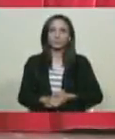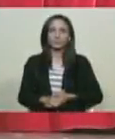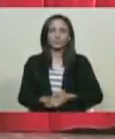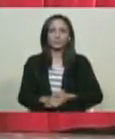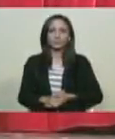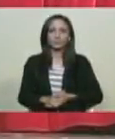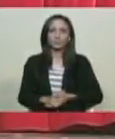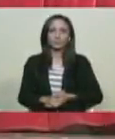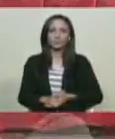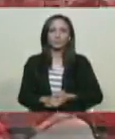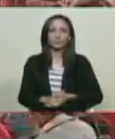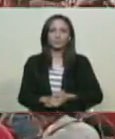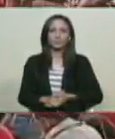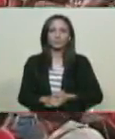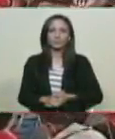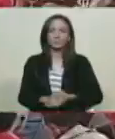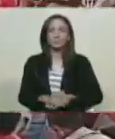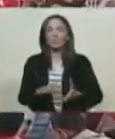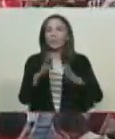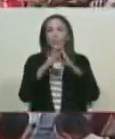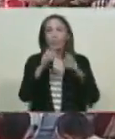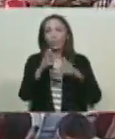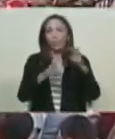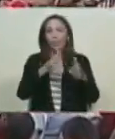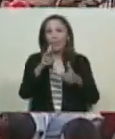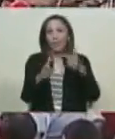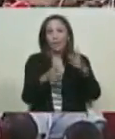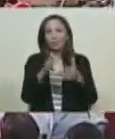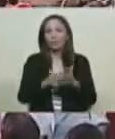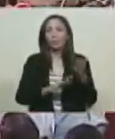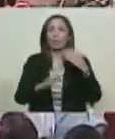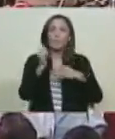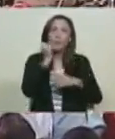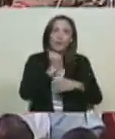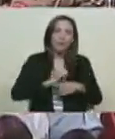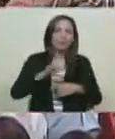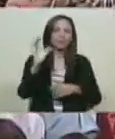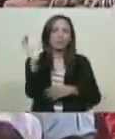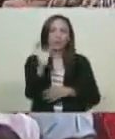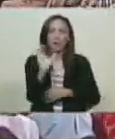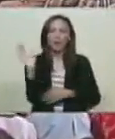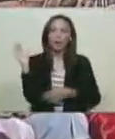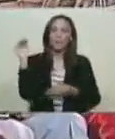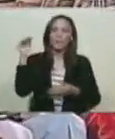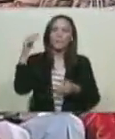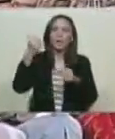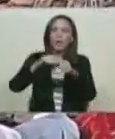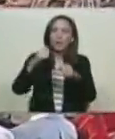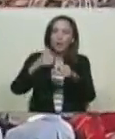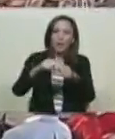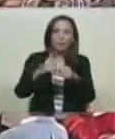ferroviario, de los trenes, metros, de Valencia, Caracas, Maracaibo.